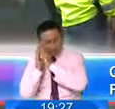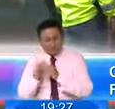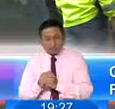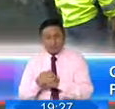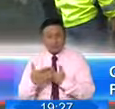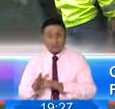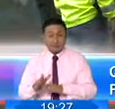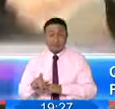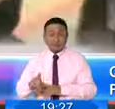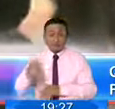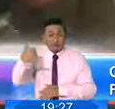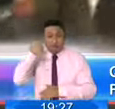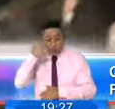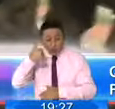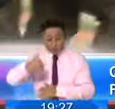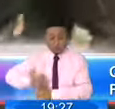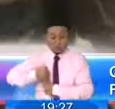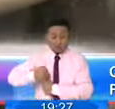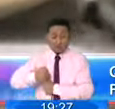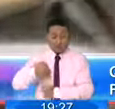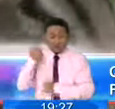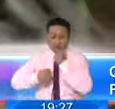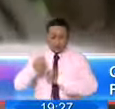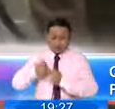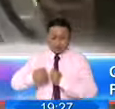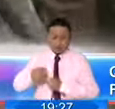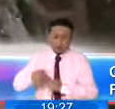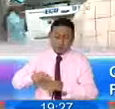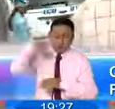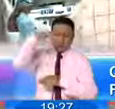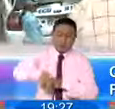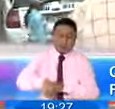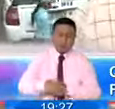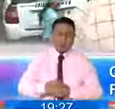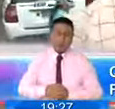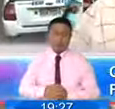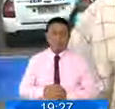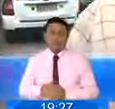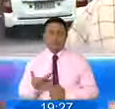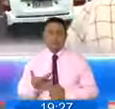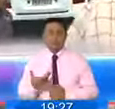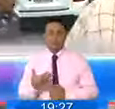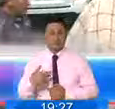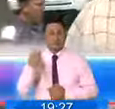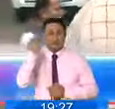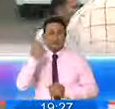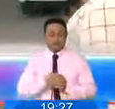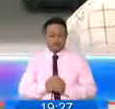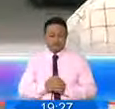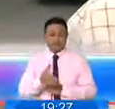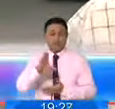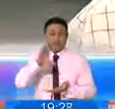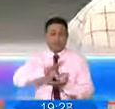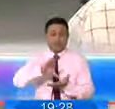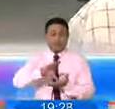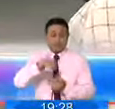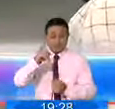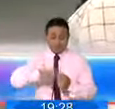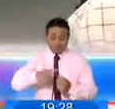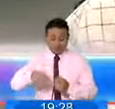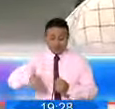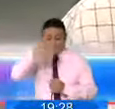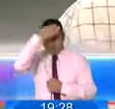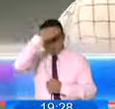arranchar carteras, celulares, cadenas, corren y se pierden en el terreno baldío. Es imposible creer que en el centro de la capital, en plena